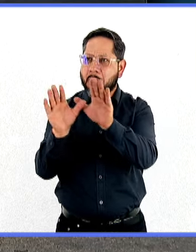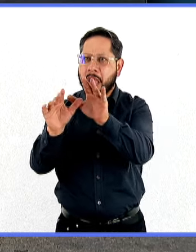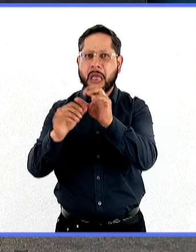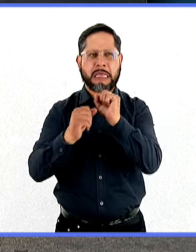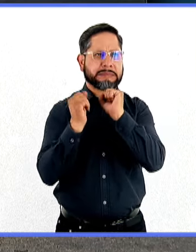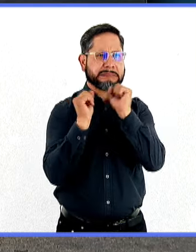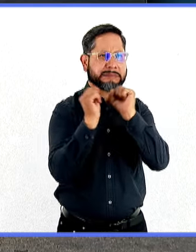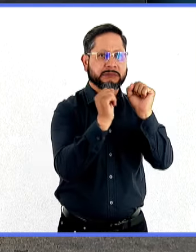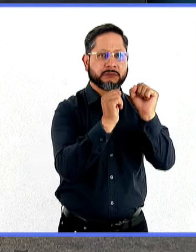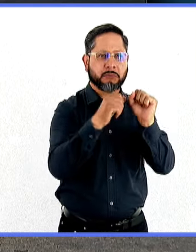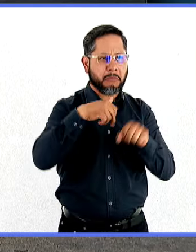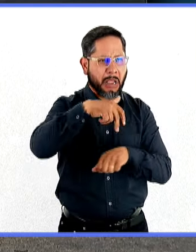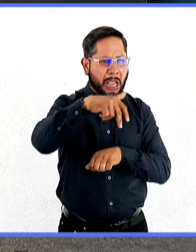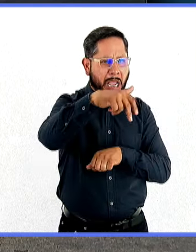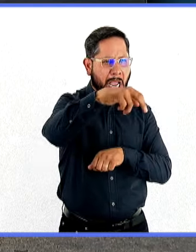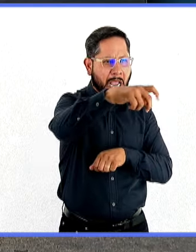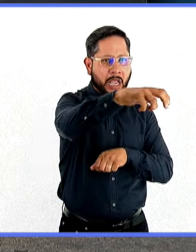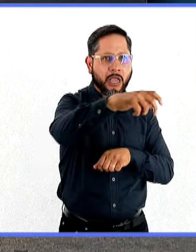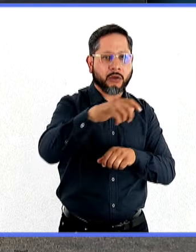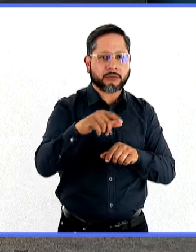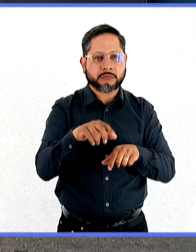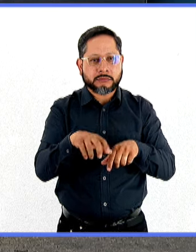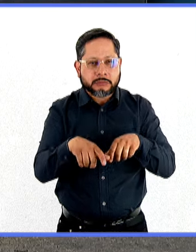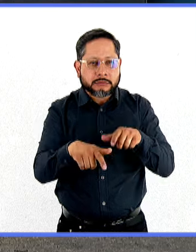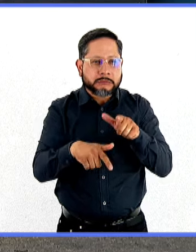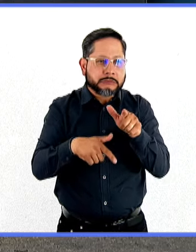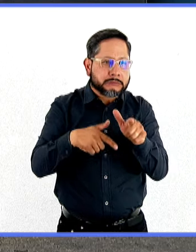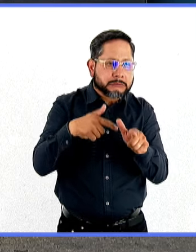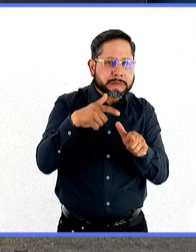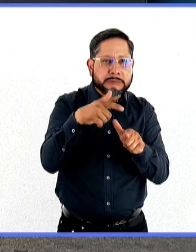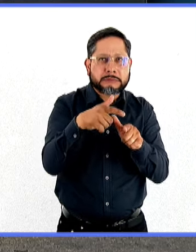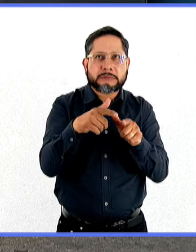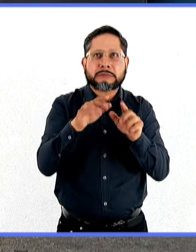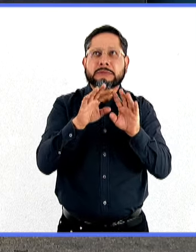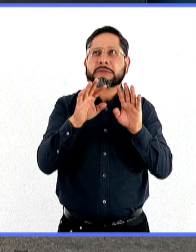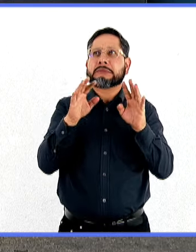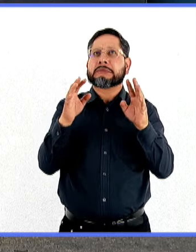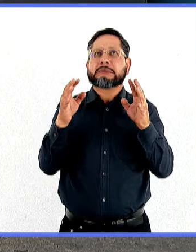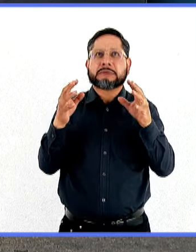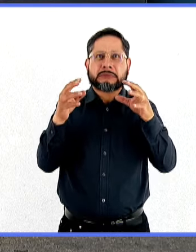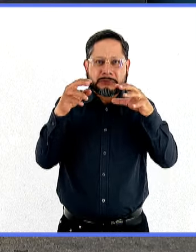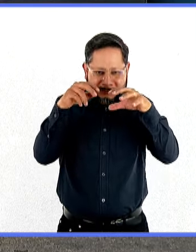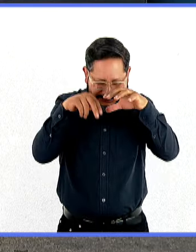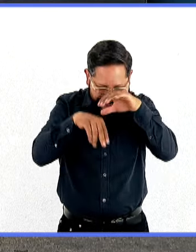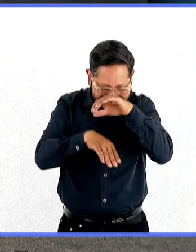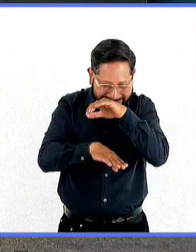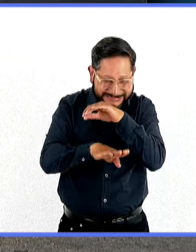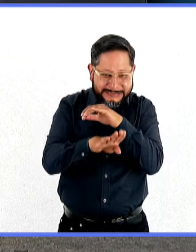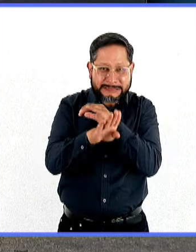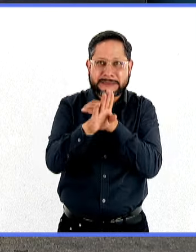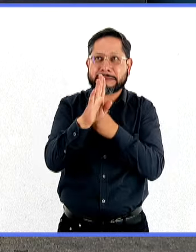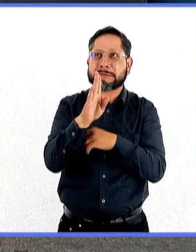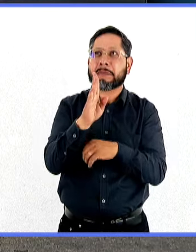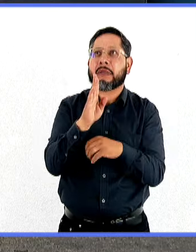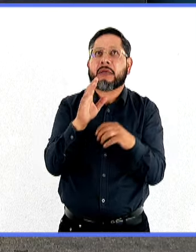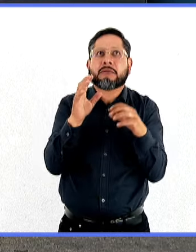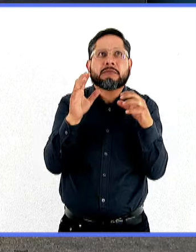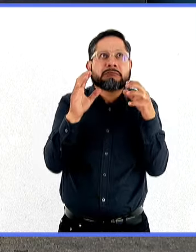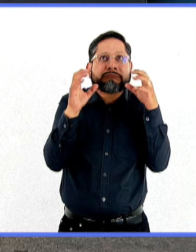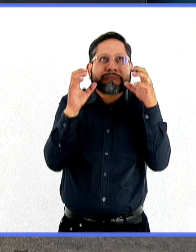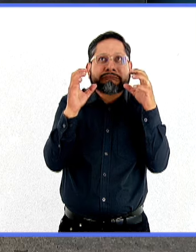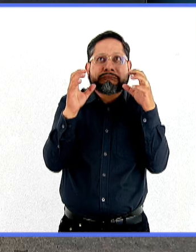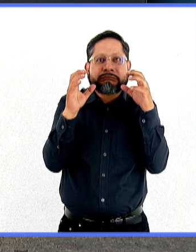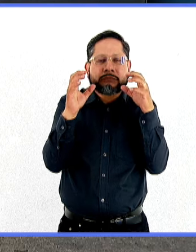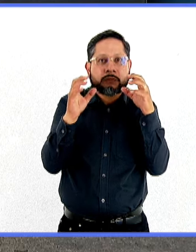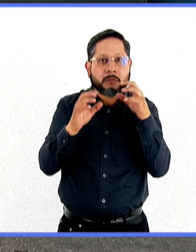pero algunos de ellos que tienen desplazamiento lento se quedan ahí atrapados en madrigueras o atrapados en ciertos lugares y después cuando se